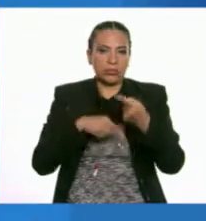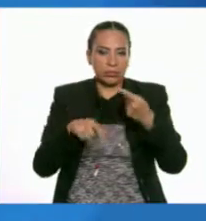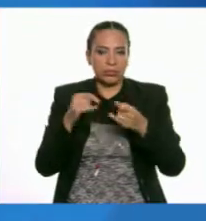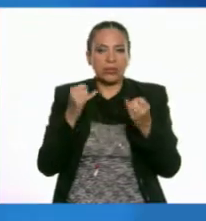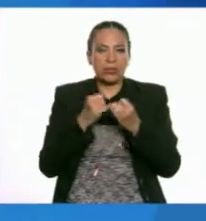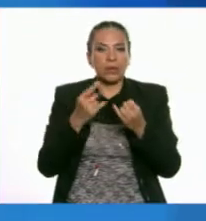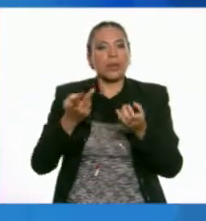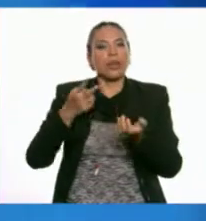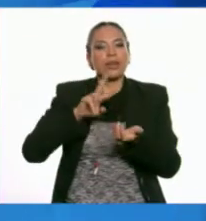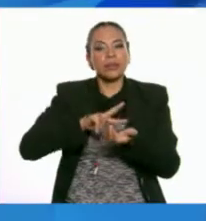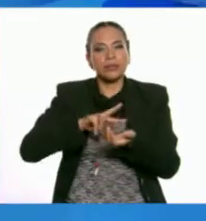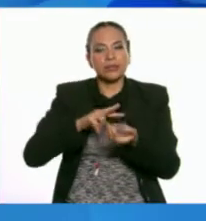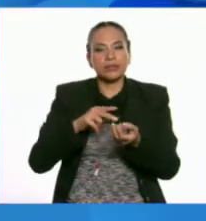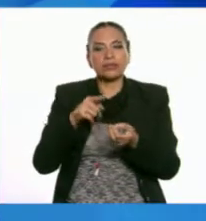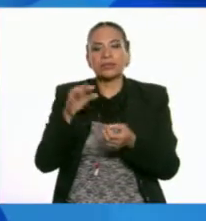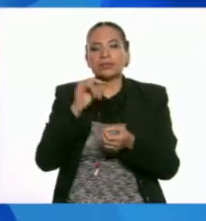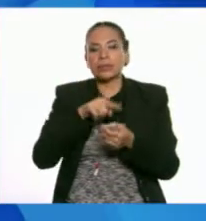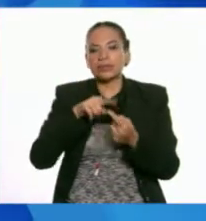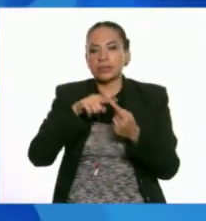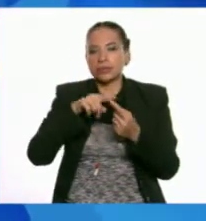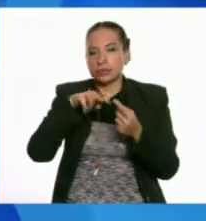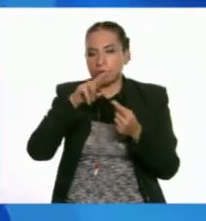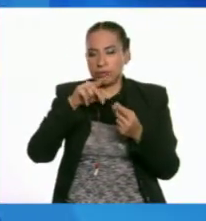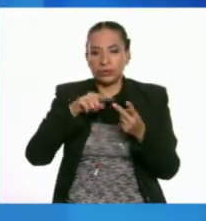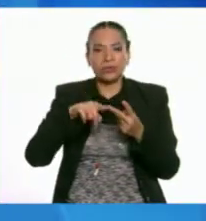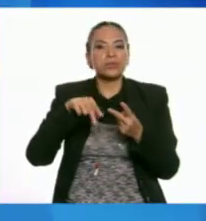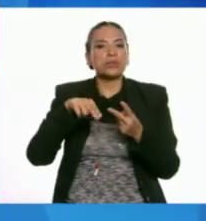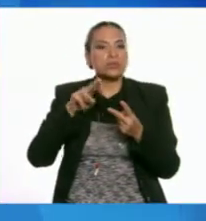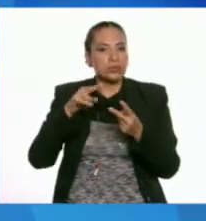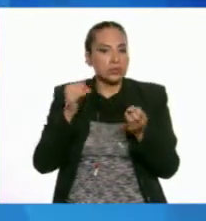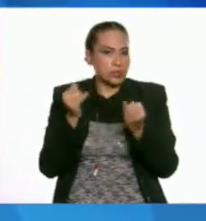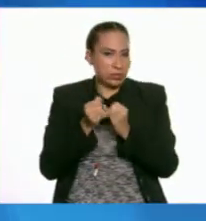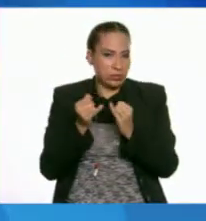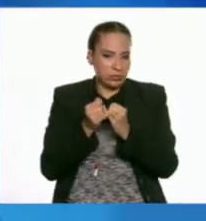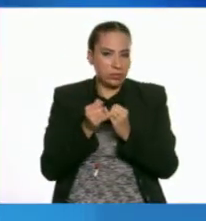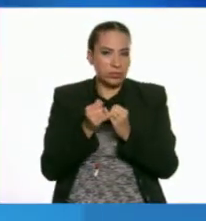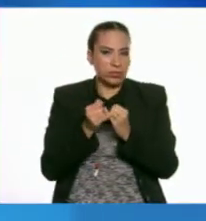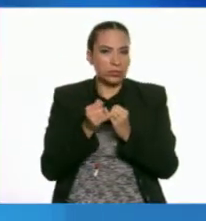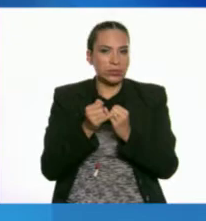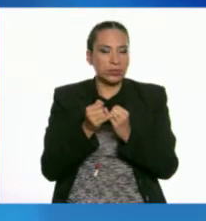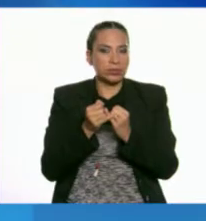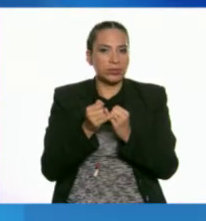Igual en este lado, si aquí es norte, aquí también tiene que ser norte.